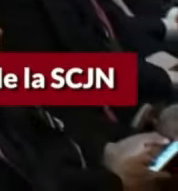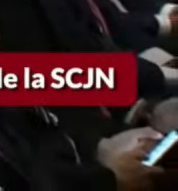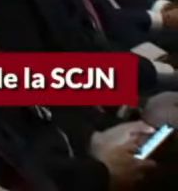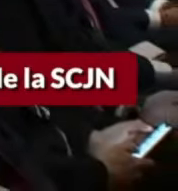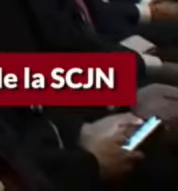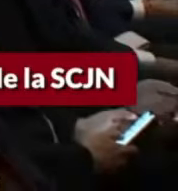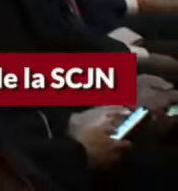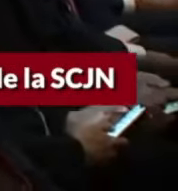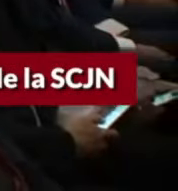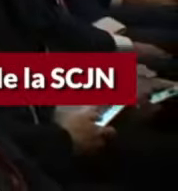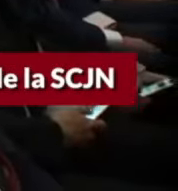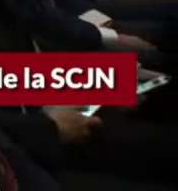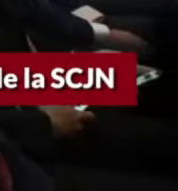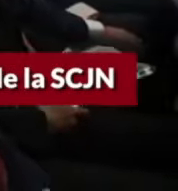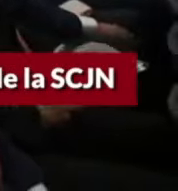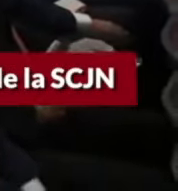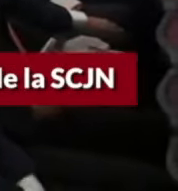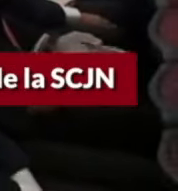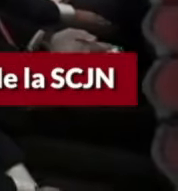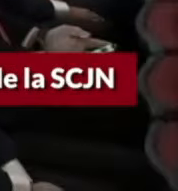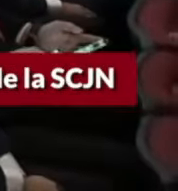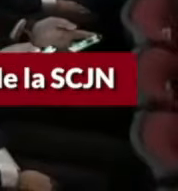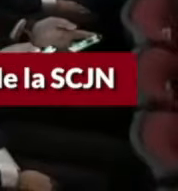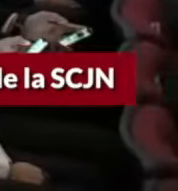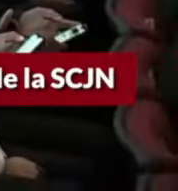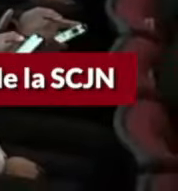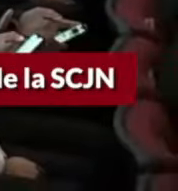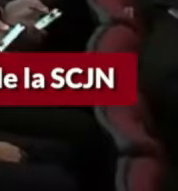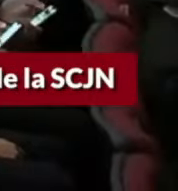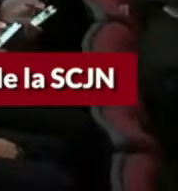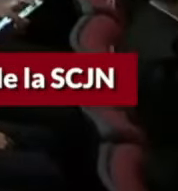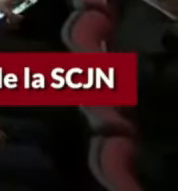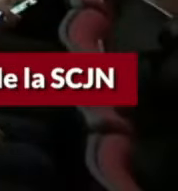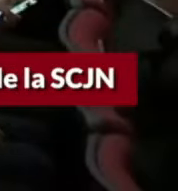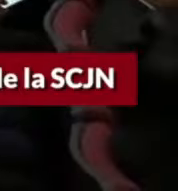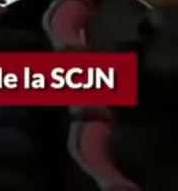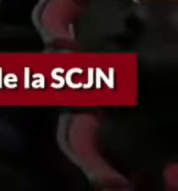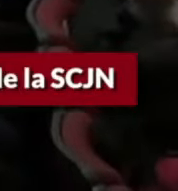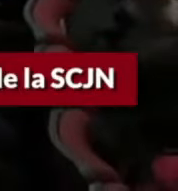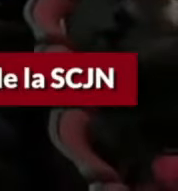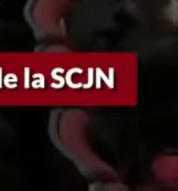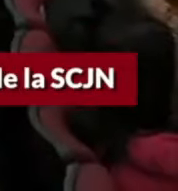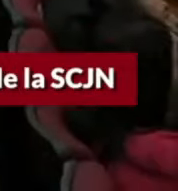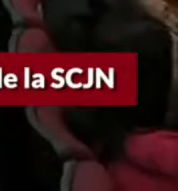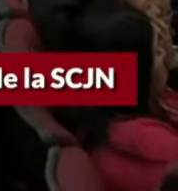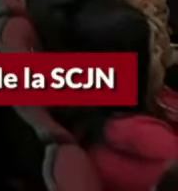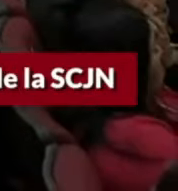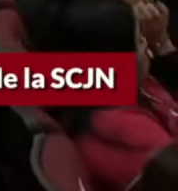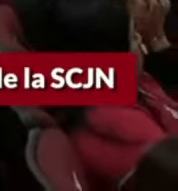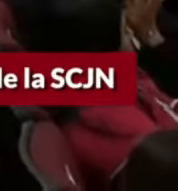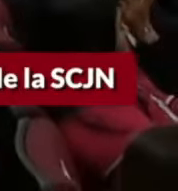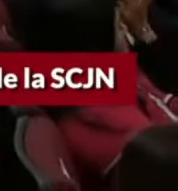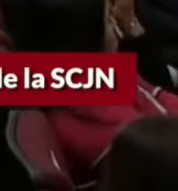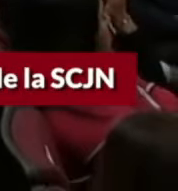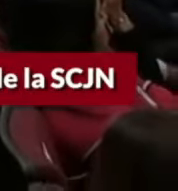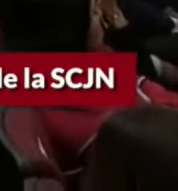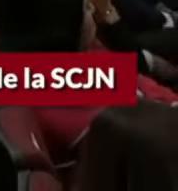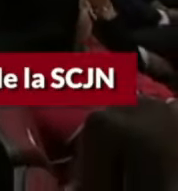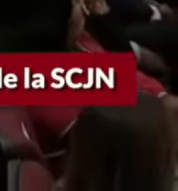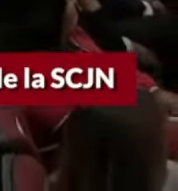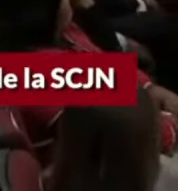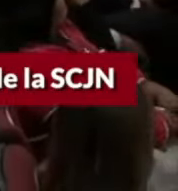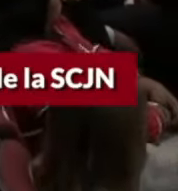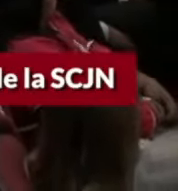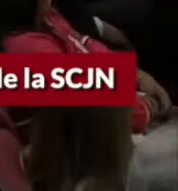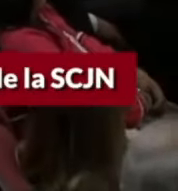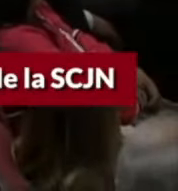poder alguno, nada ni nadie. No permitamos que esto se olvide o se confunda.